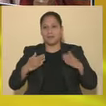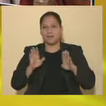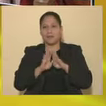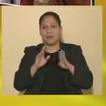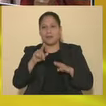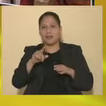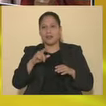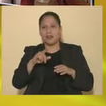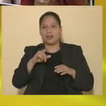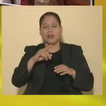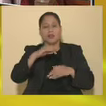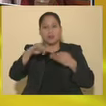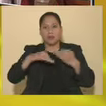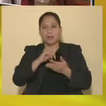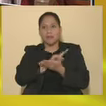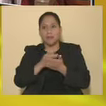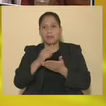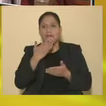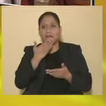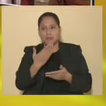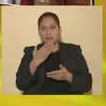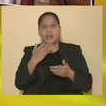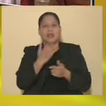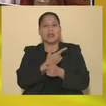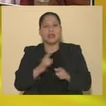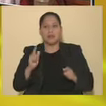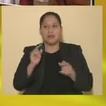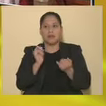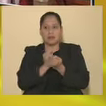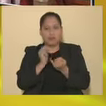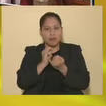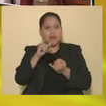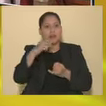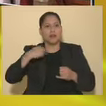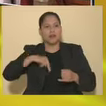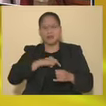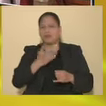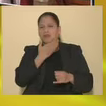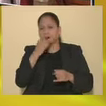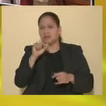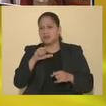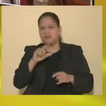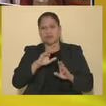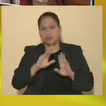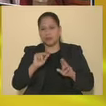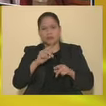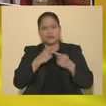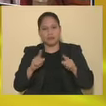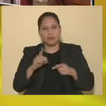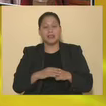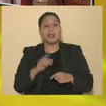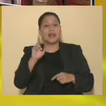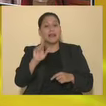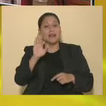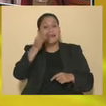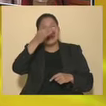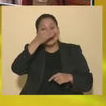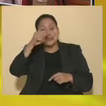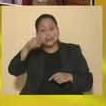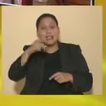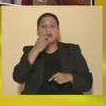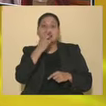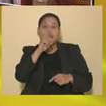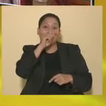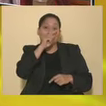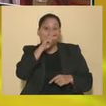ambiente totalmente ecológico, libre. O sea, hacer algo fuera de la rutina. Y muy cerca del DF, sí. Y por ahí me está diciendo un